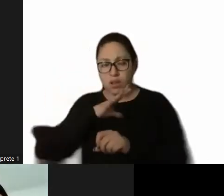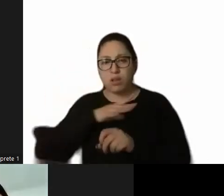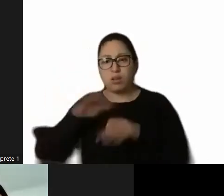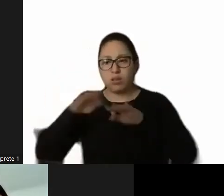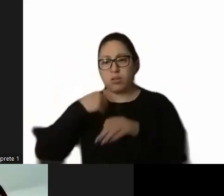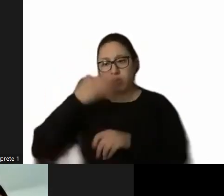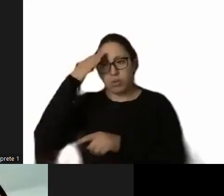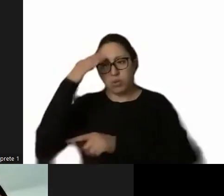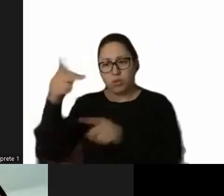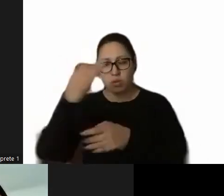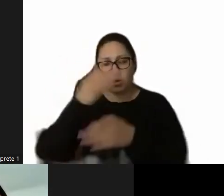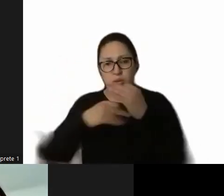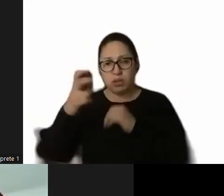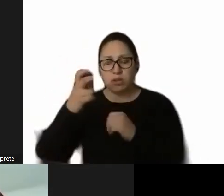y